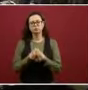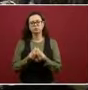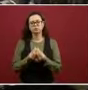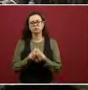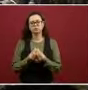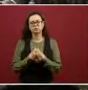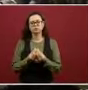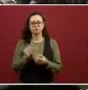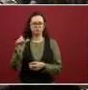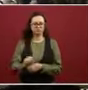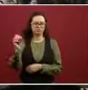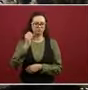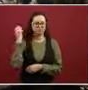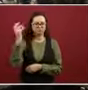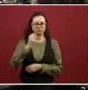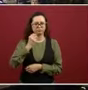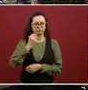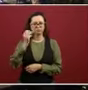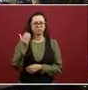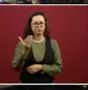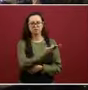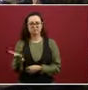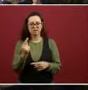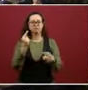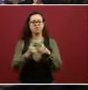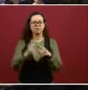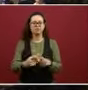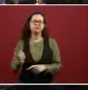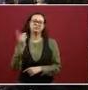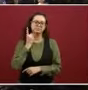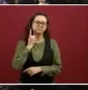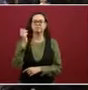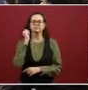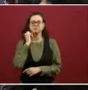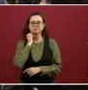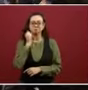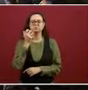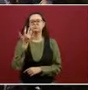esta conferencia, legisladores y